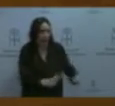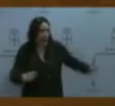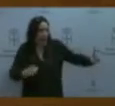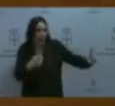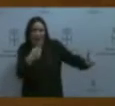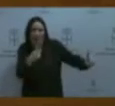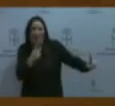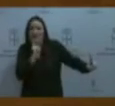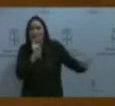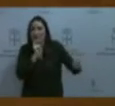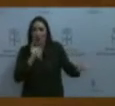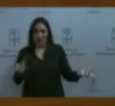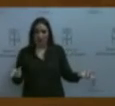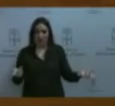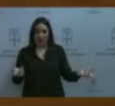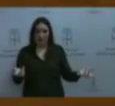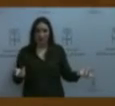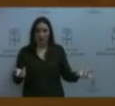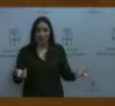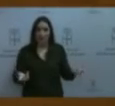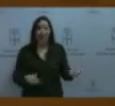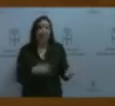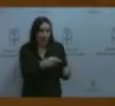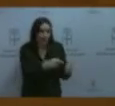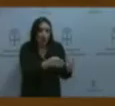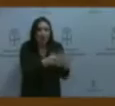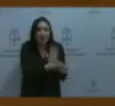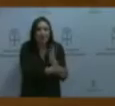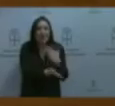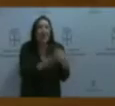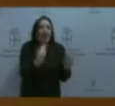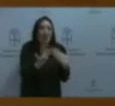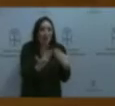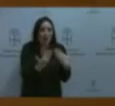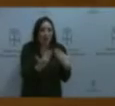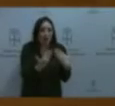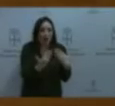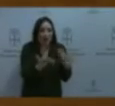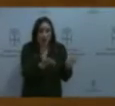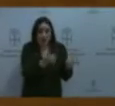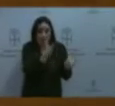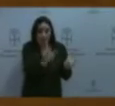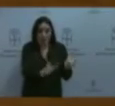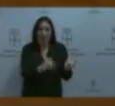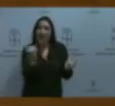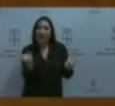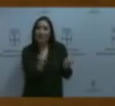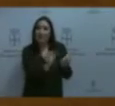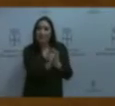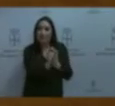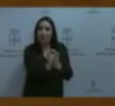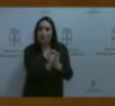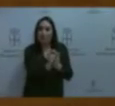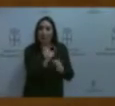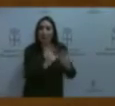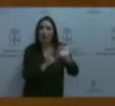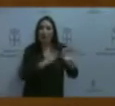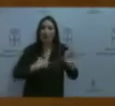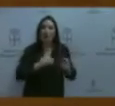más dificultad. Y esto y falar del papel de los xefes de servicio na organización.